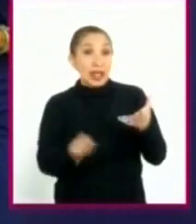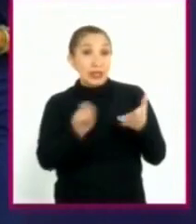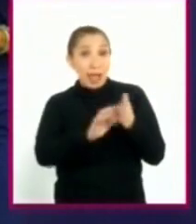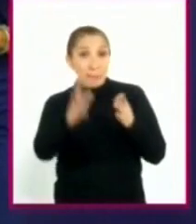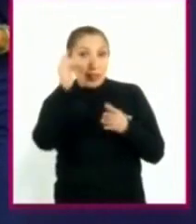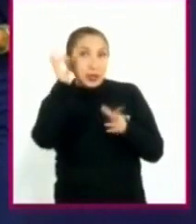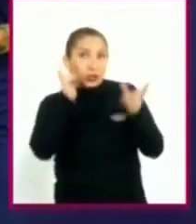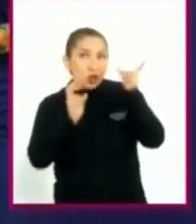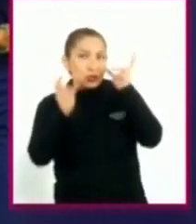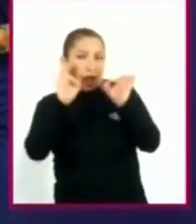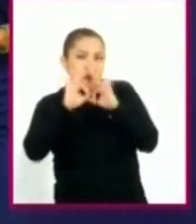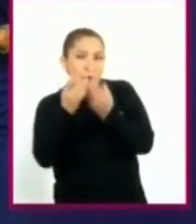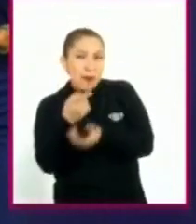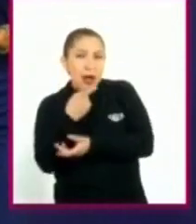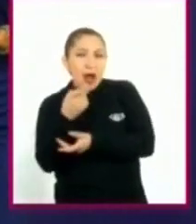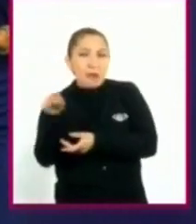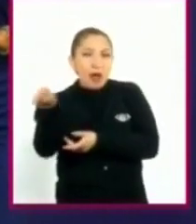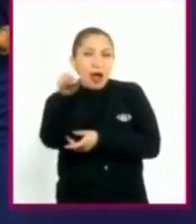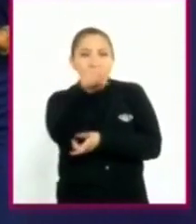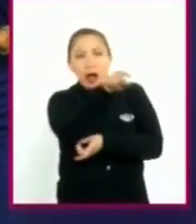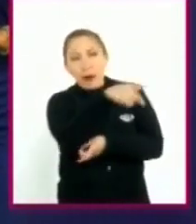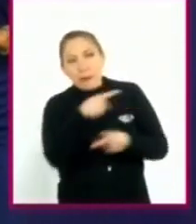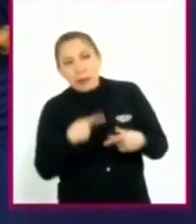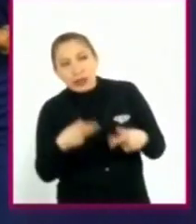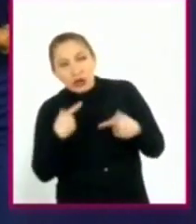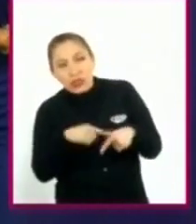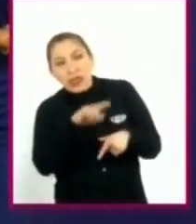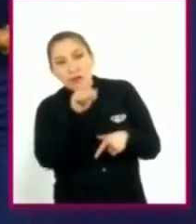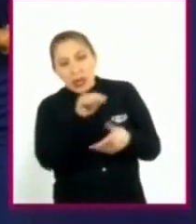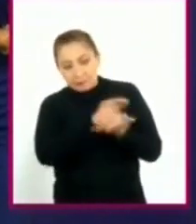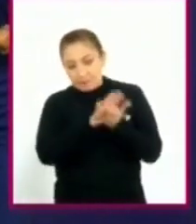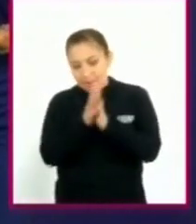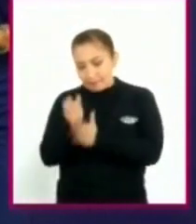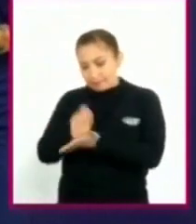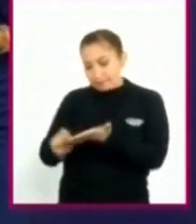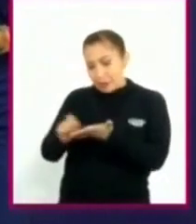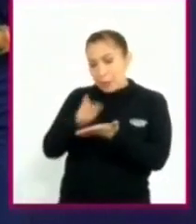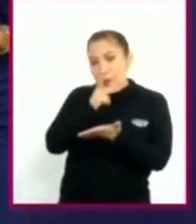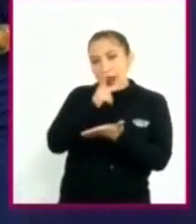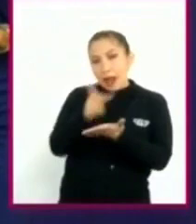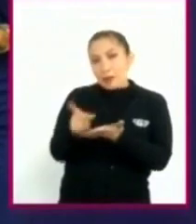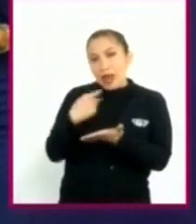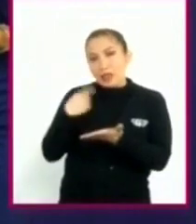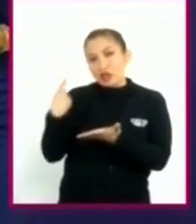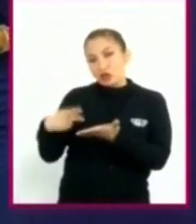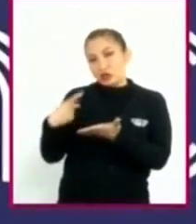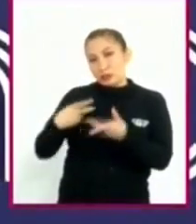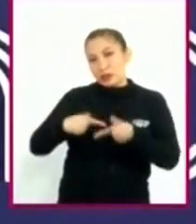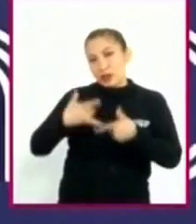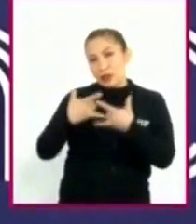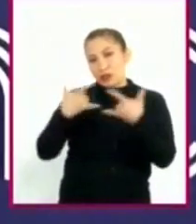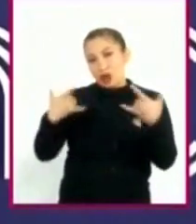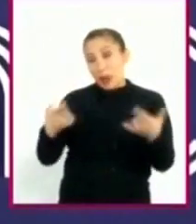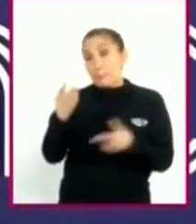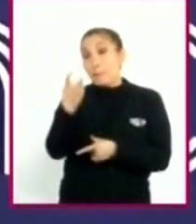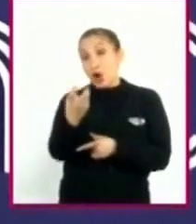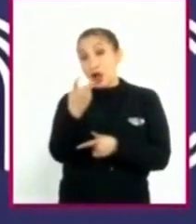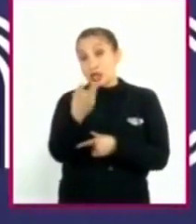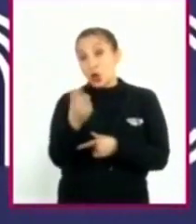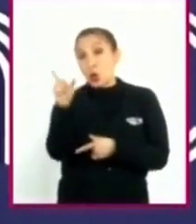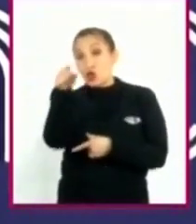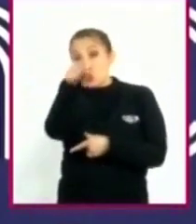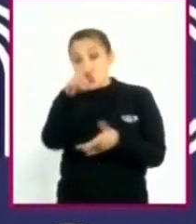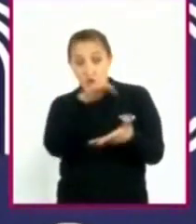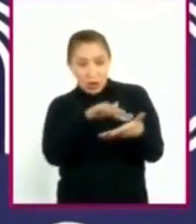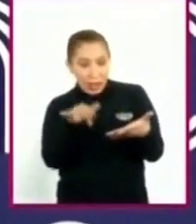aprenden a escuchar el modo de hablar de las personas y luego lo convierten en palabras en boca de sus personajes. Por ello, al